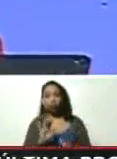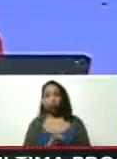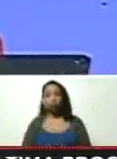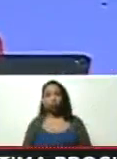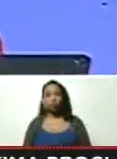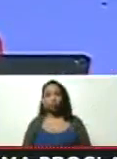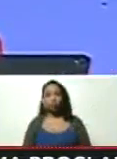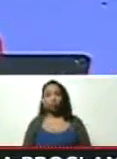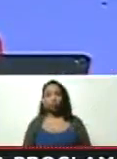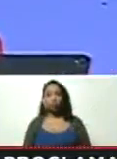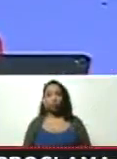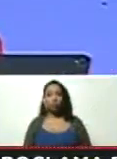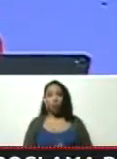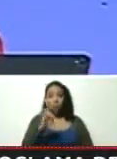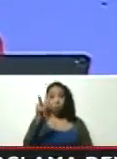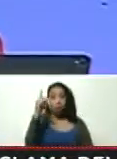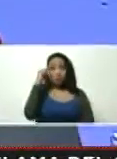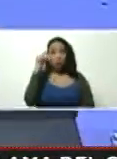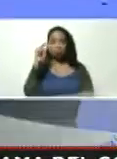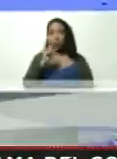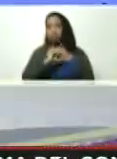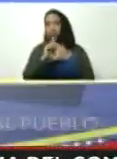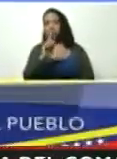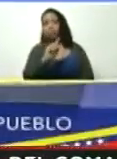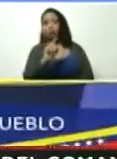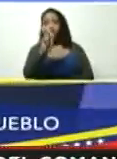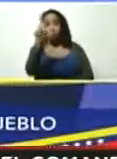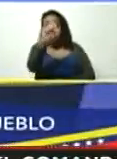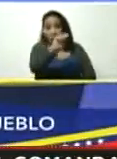No son dos días, ni un mes.